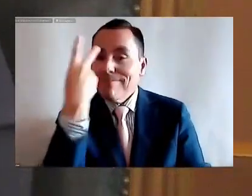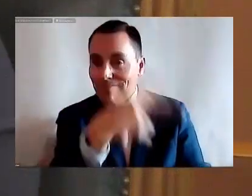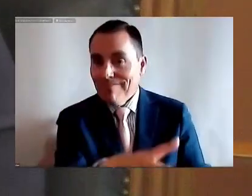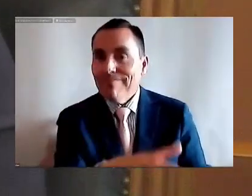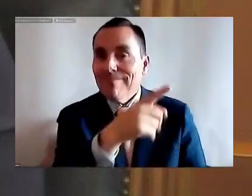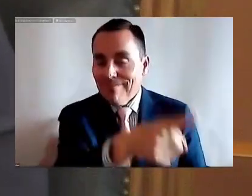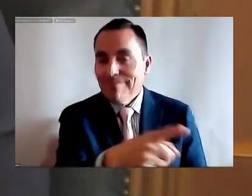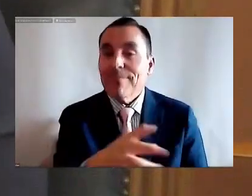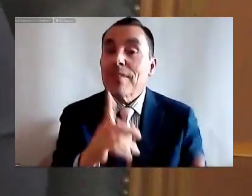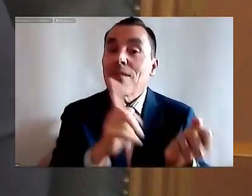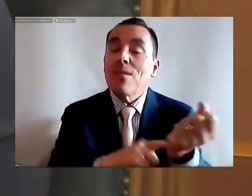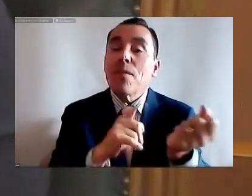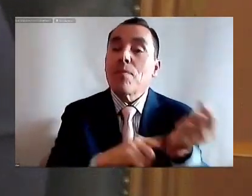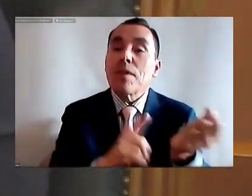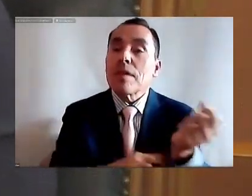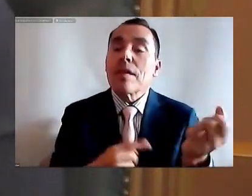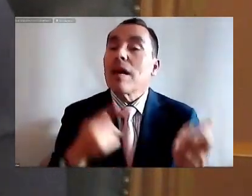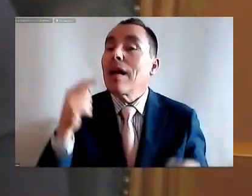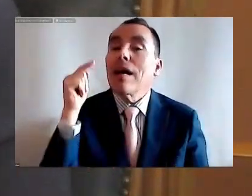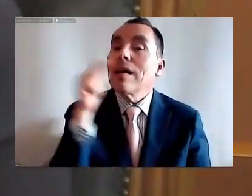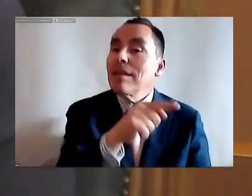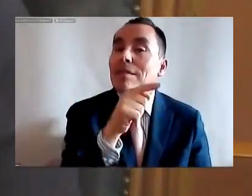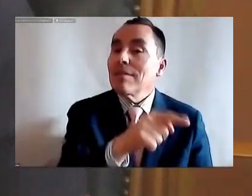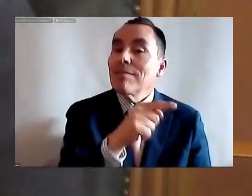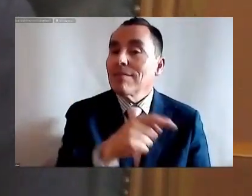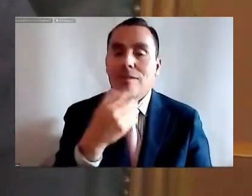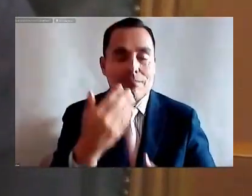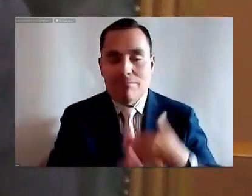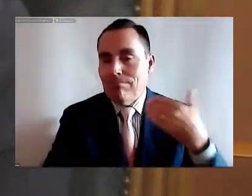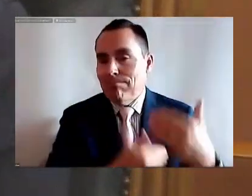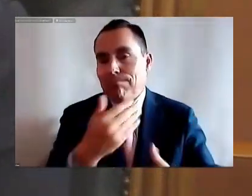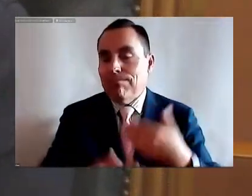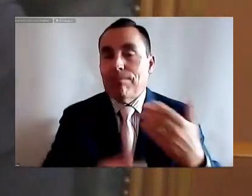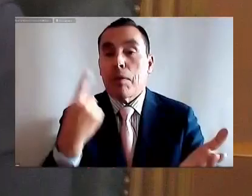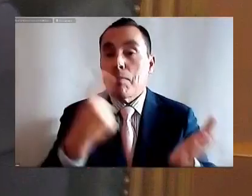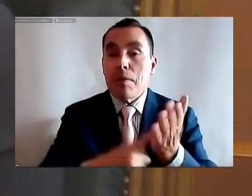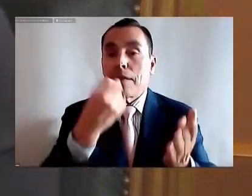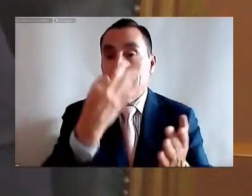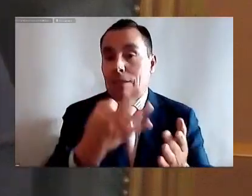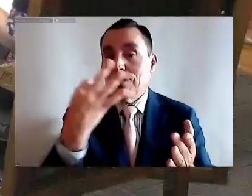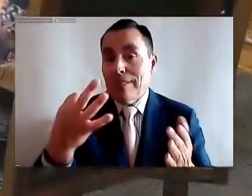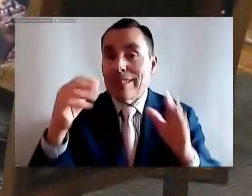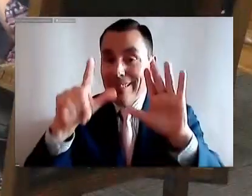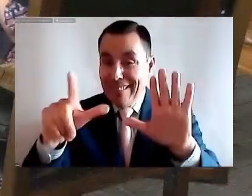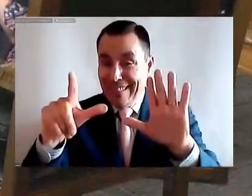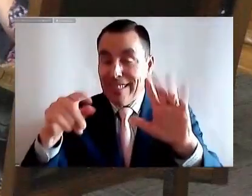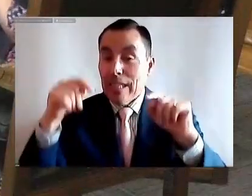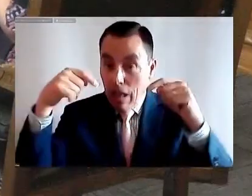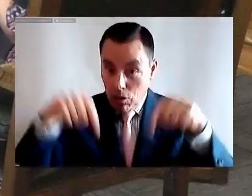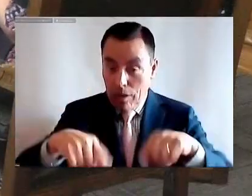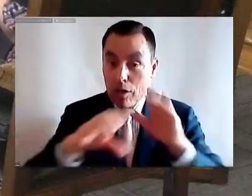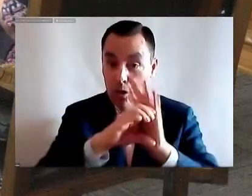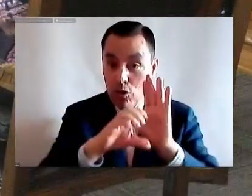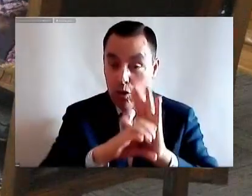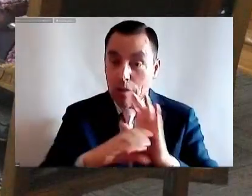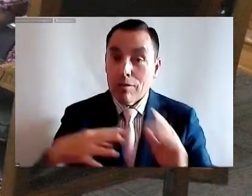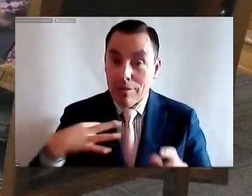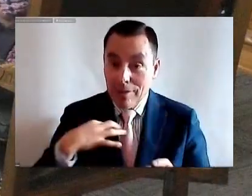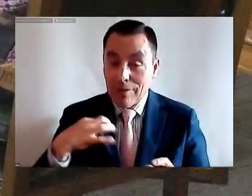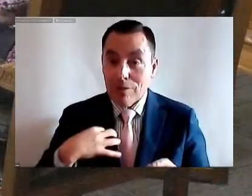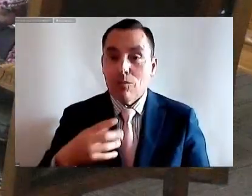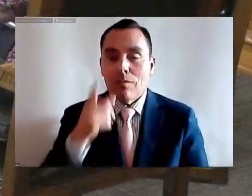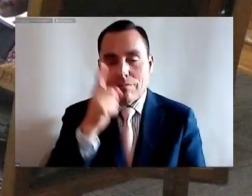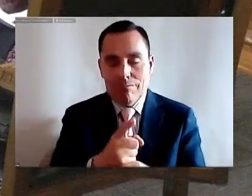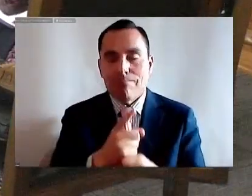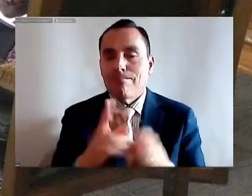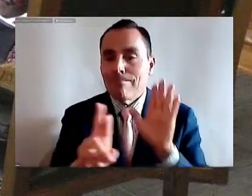familiar de manera vitalicia de por vida, el artículo 1337, regla décima del Código Civil, esa es una regla que